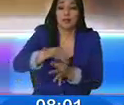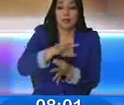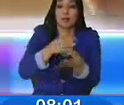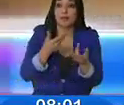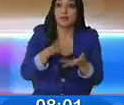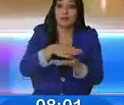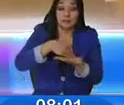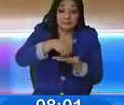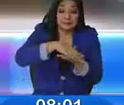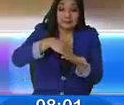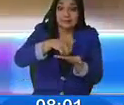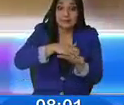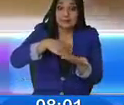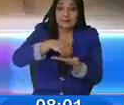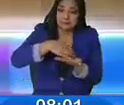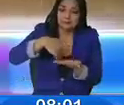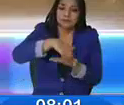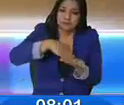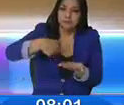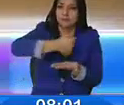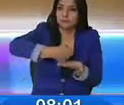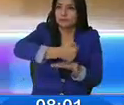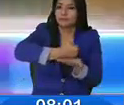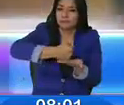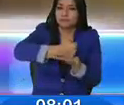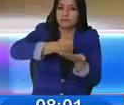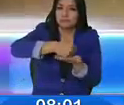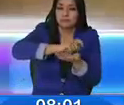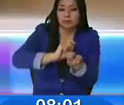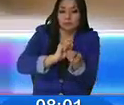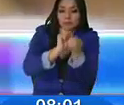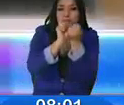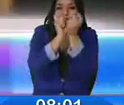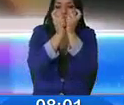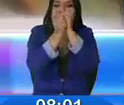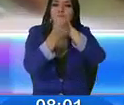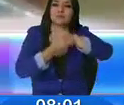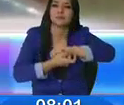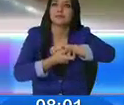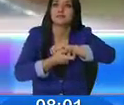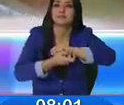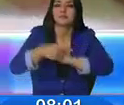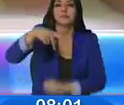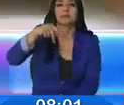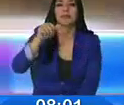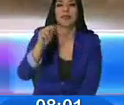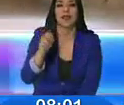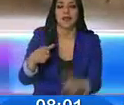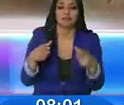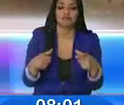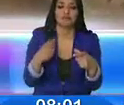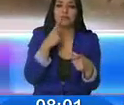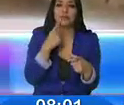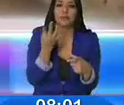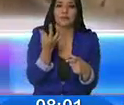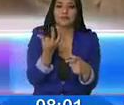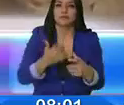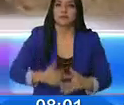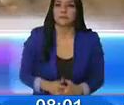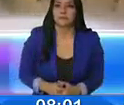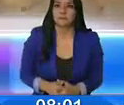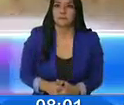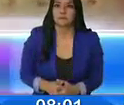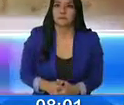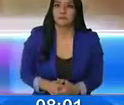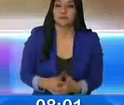producto, batiéndolo de esta forma para transformarlo en lo que llamamos la panela. De ese estado ya